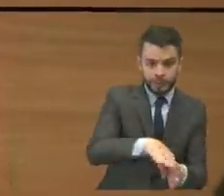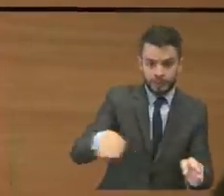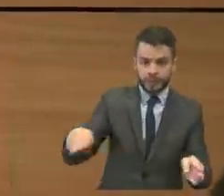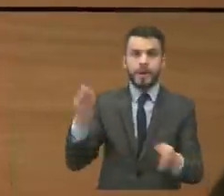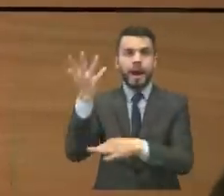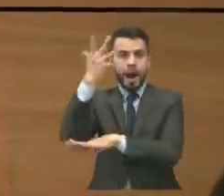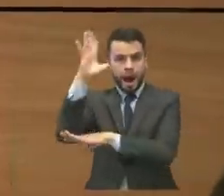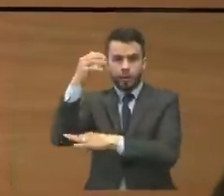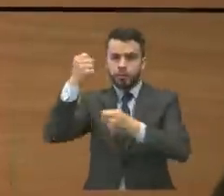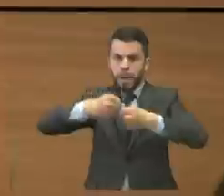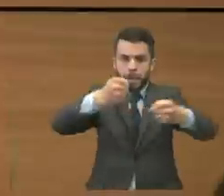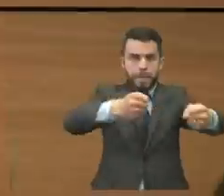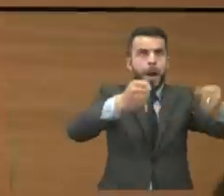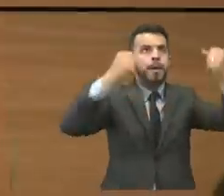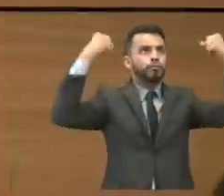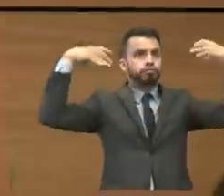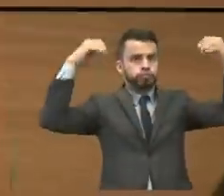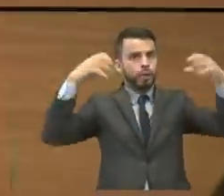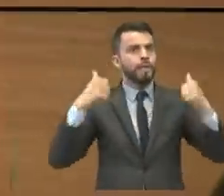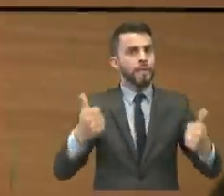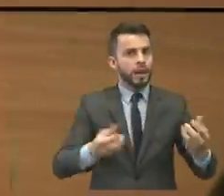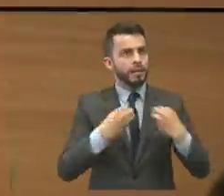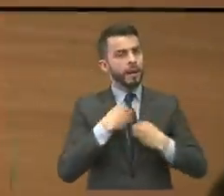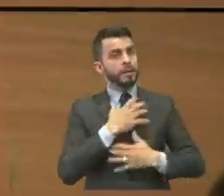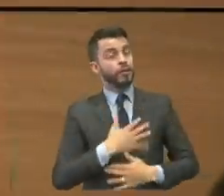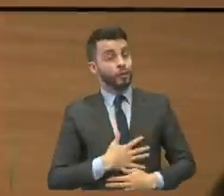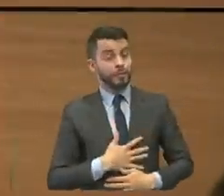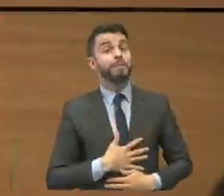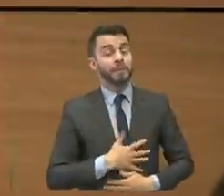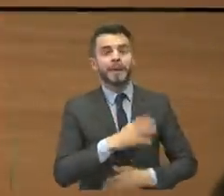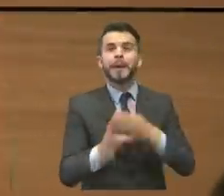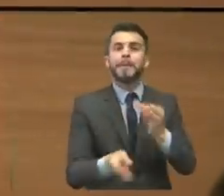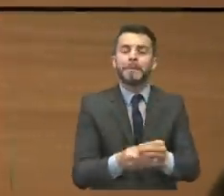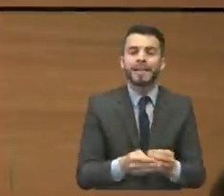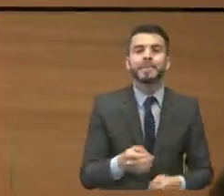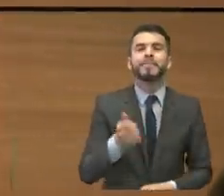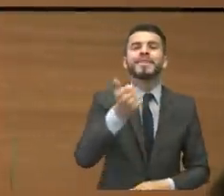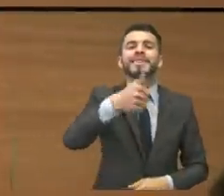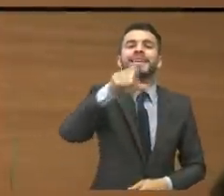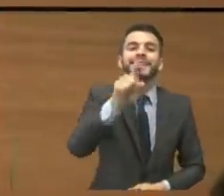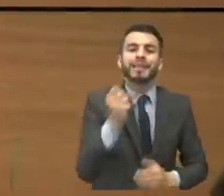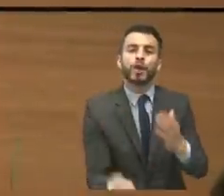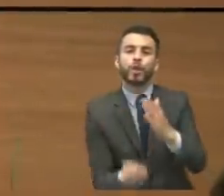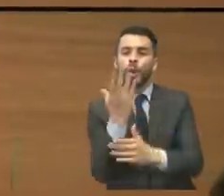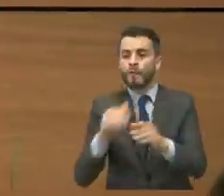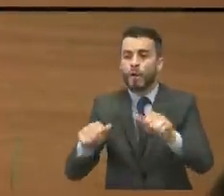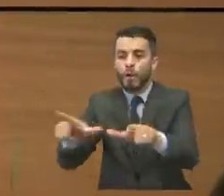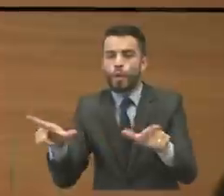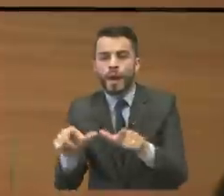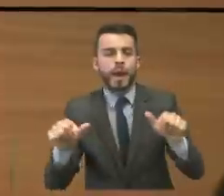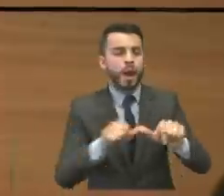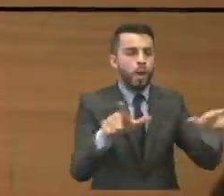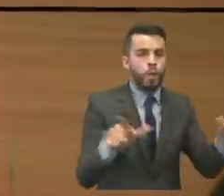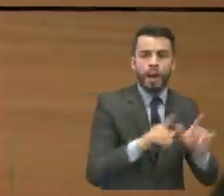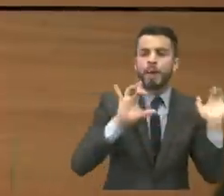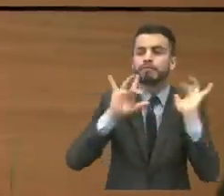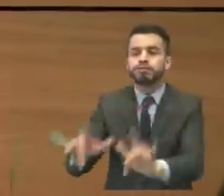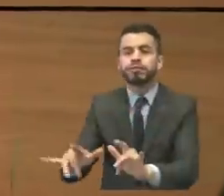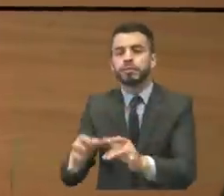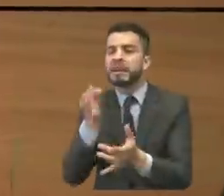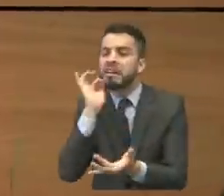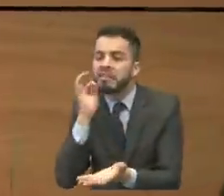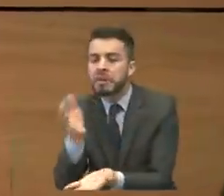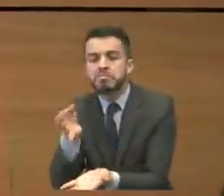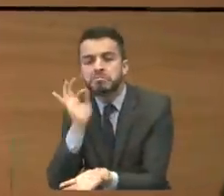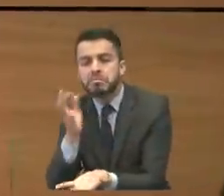arborizados, iluminados, seguros, y 16 nuevas plazas alamedas para estar, para tomar café, para